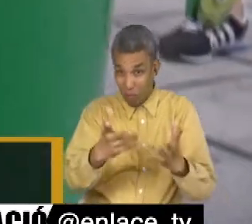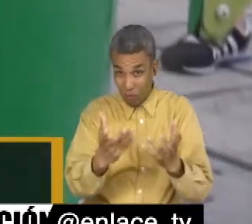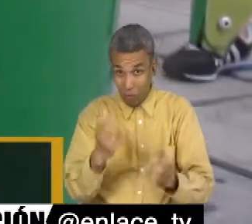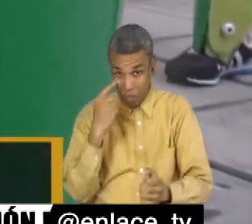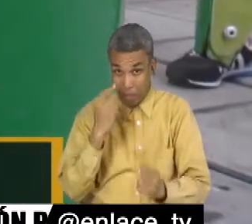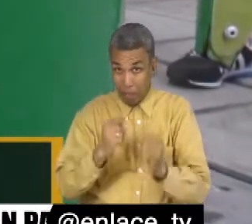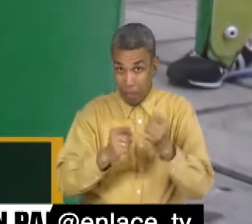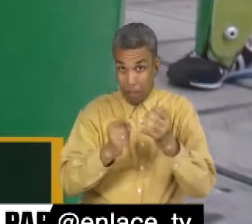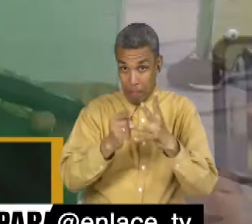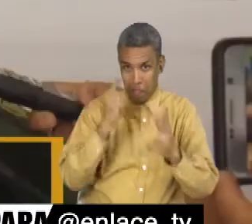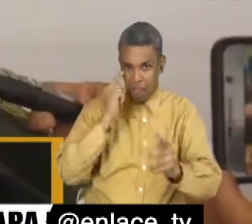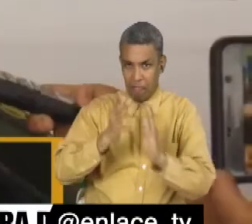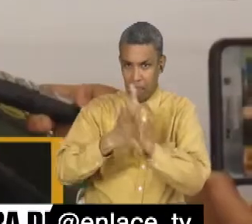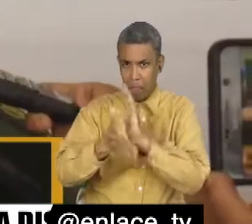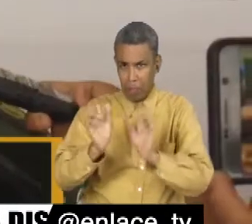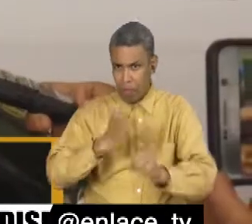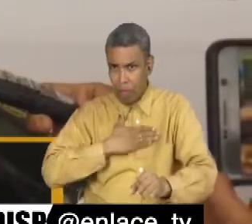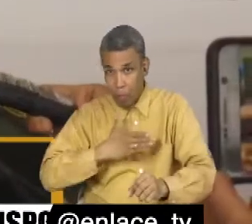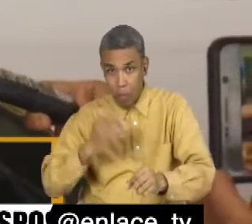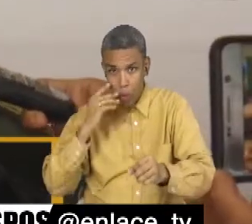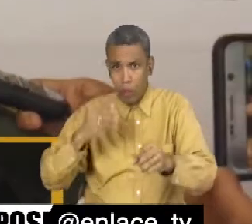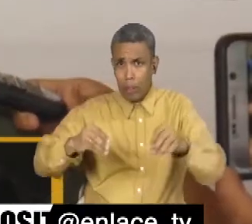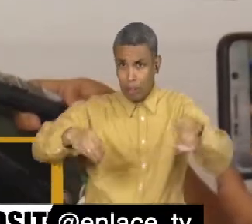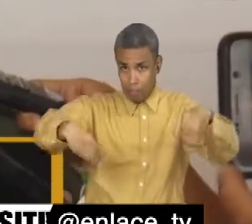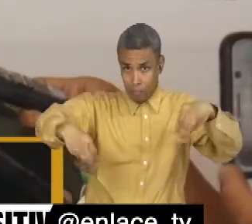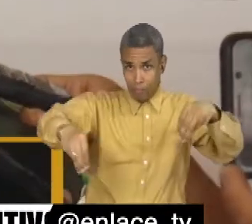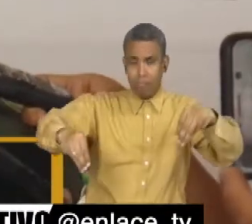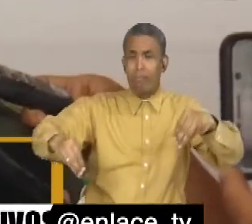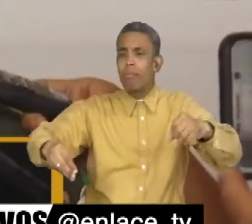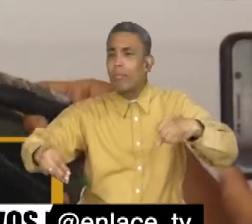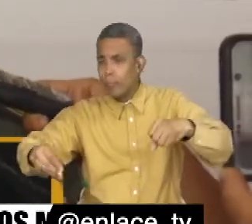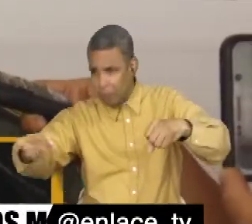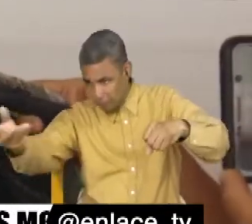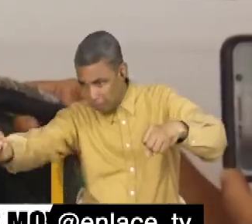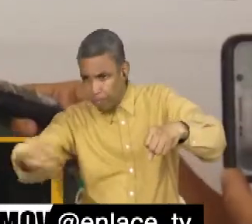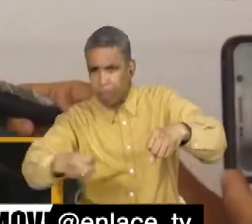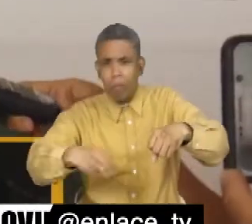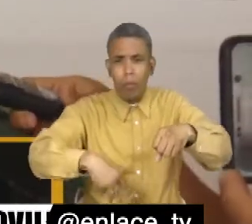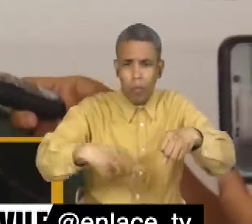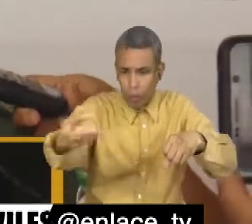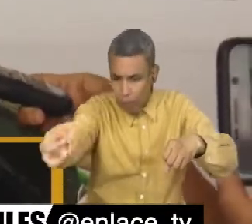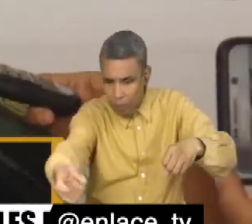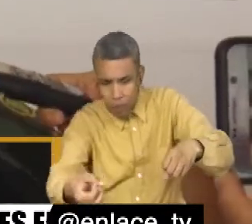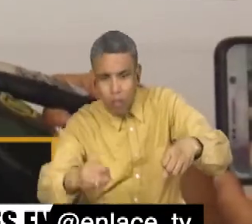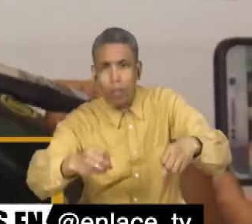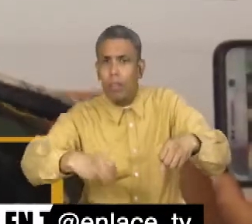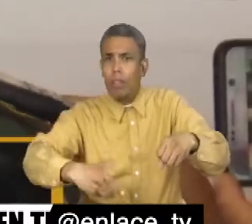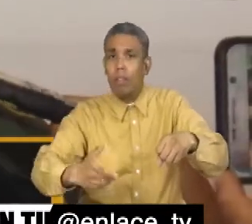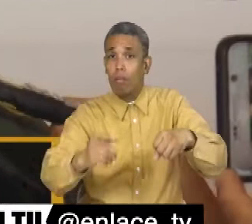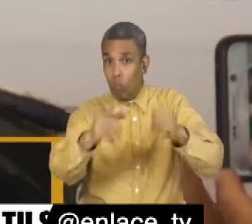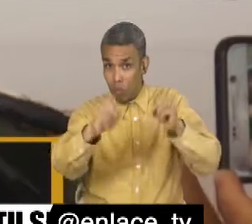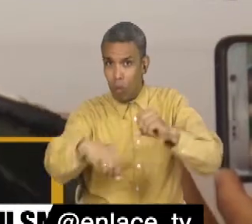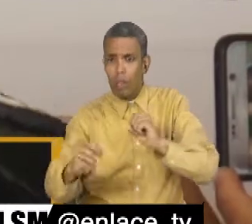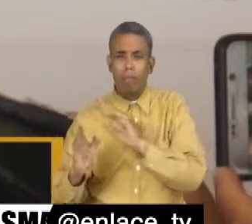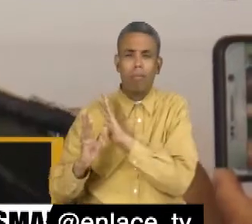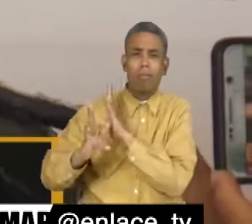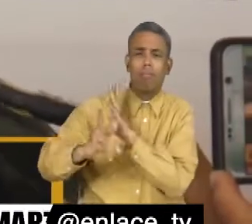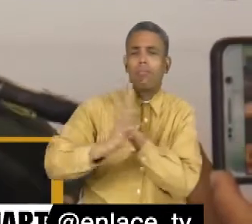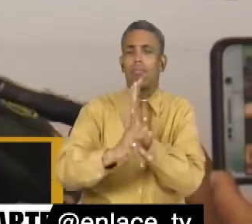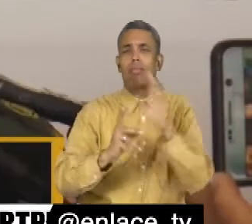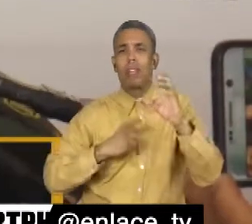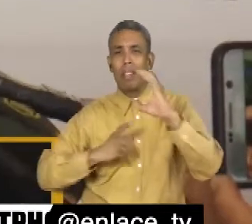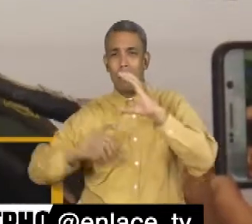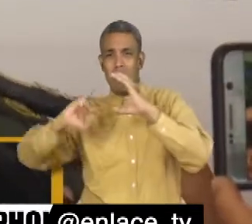siguientes elementos. La campaña va dirigida a toda la comunidad barranqueña, a la parte empresarial,